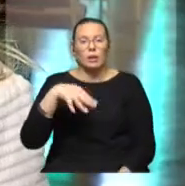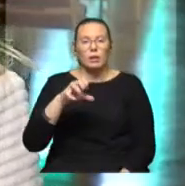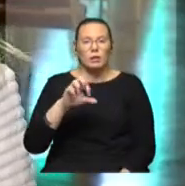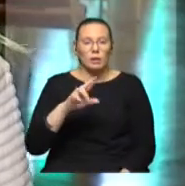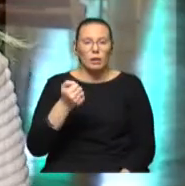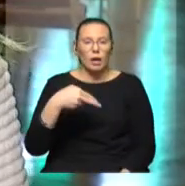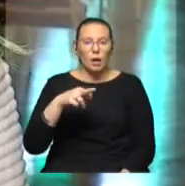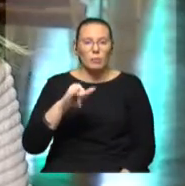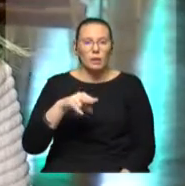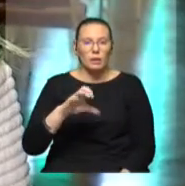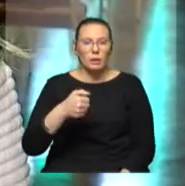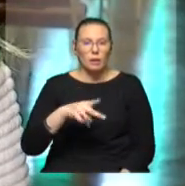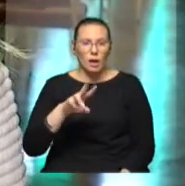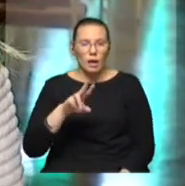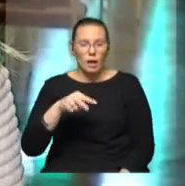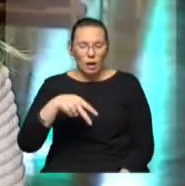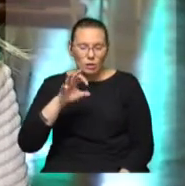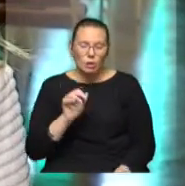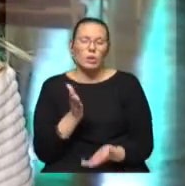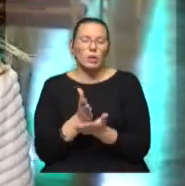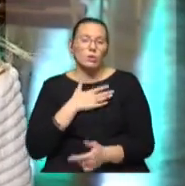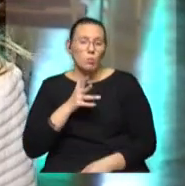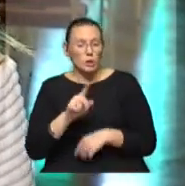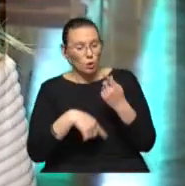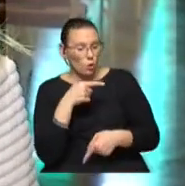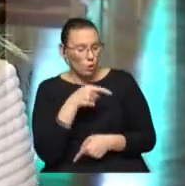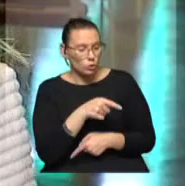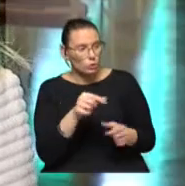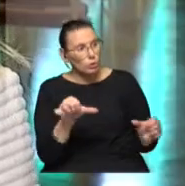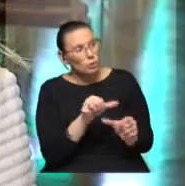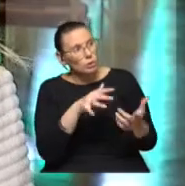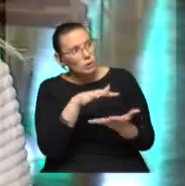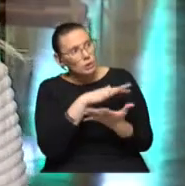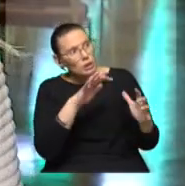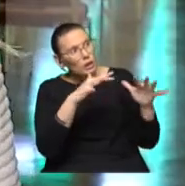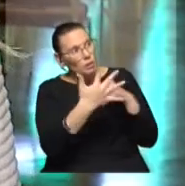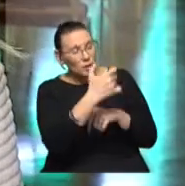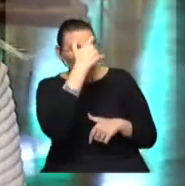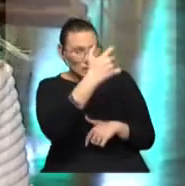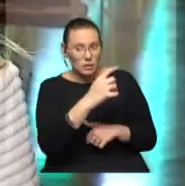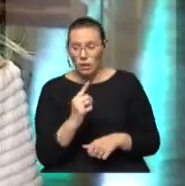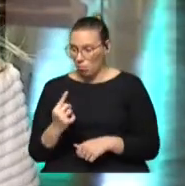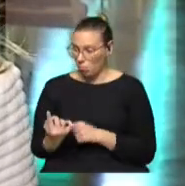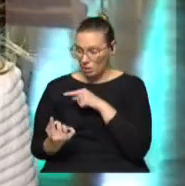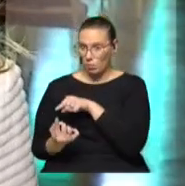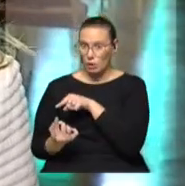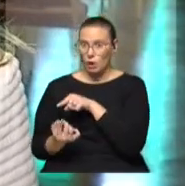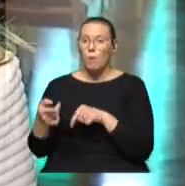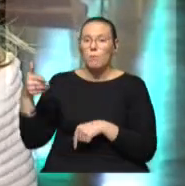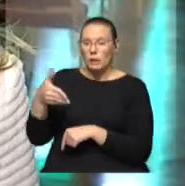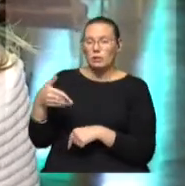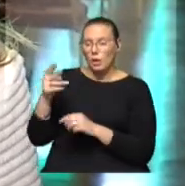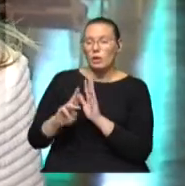derechos humanos, y el otro panel más relacionado a la acción climática y la ciencia. Por eso en el primero participó